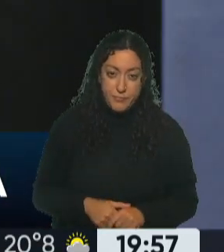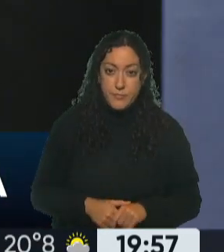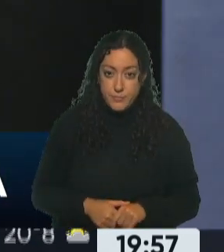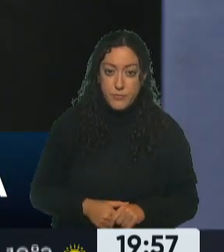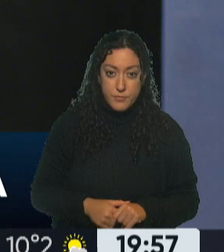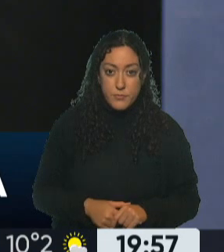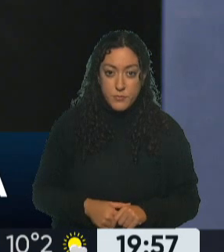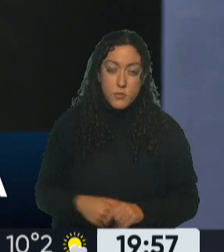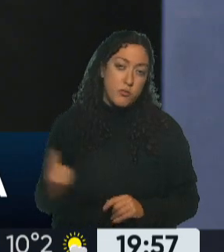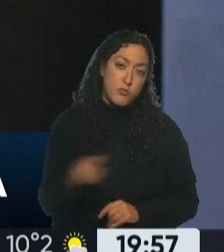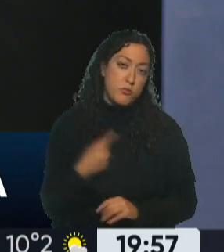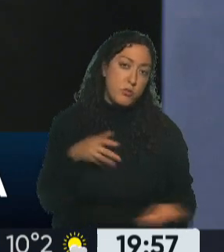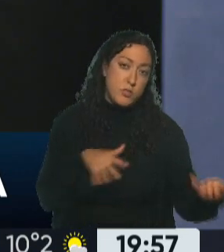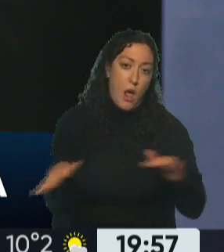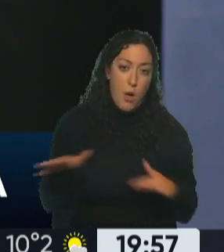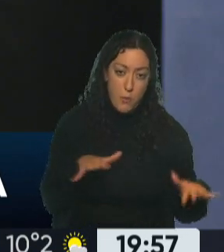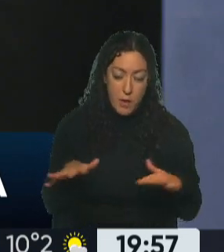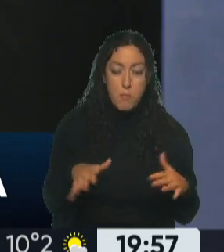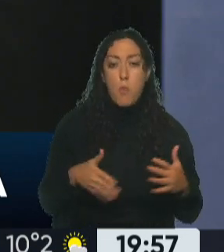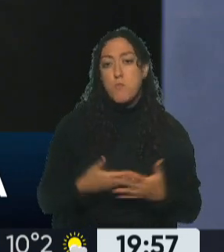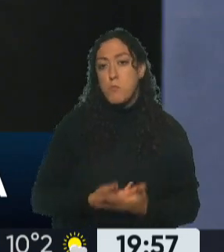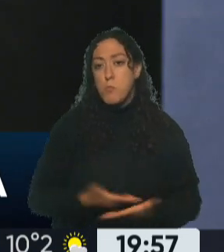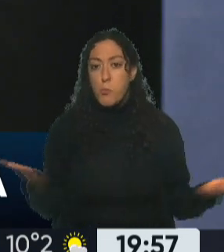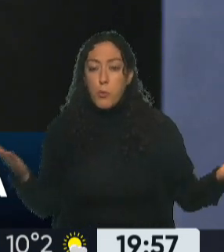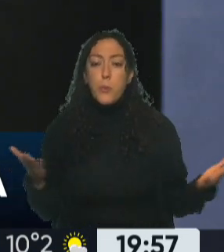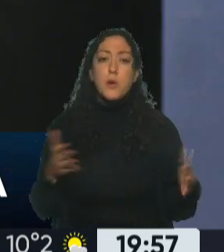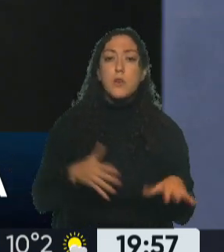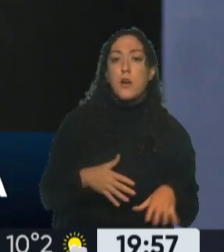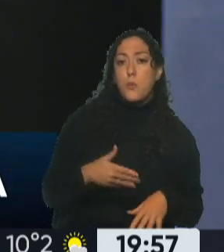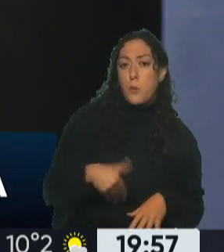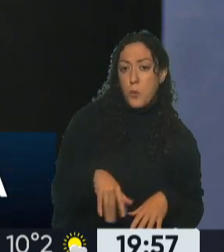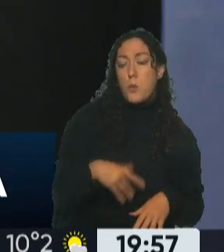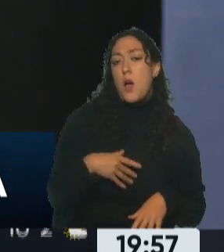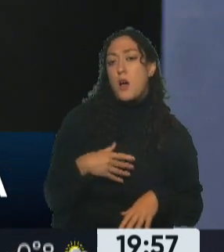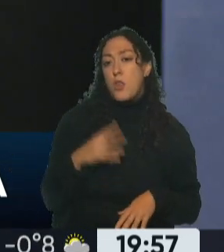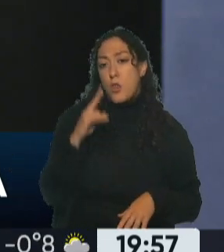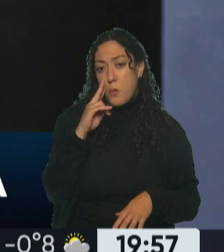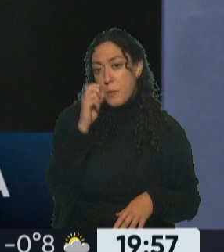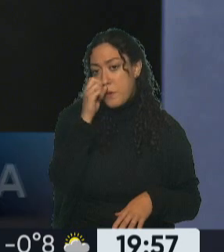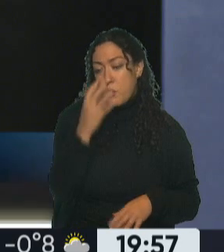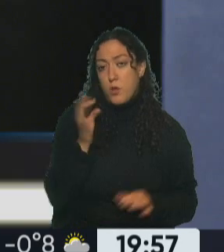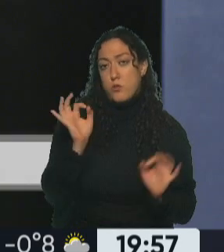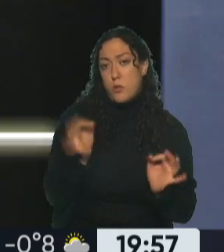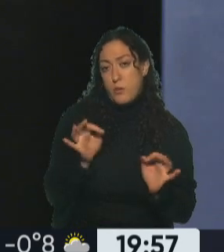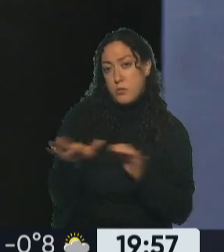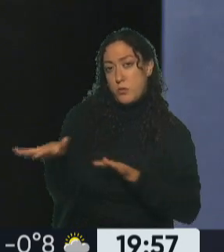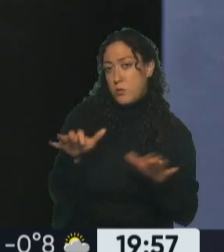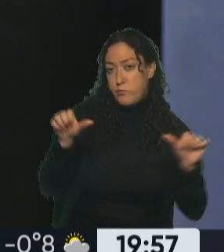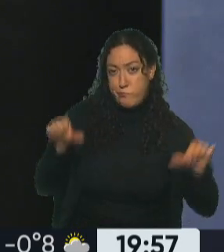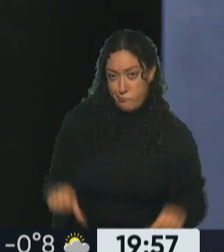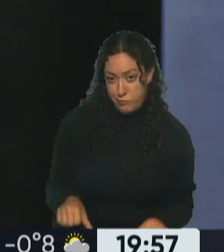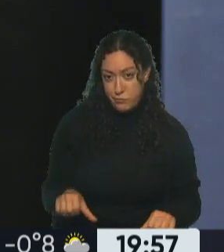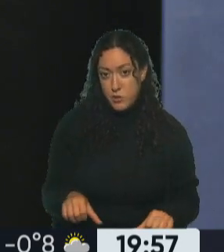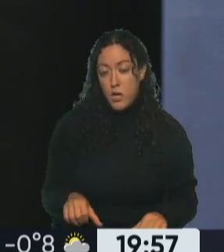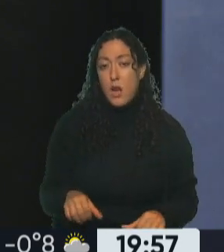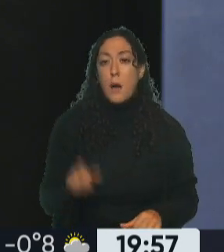sabemos la situación, y lo hemos hecho público, la situación difícil que vamos a atravesar en el 2024, estamos queriendo proteger